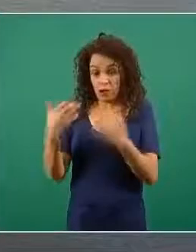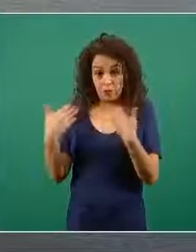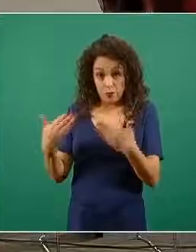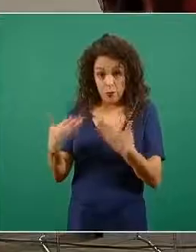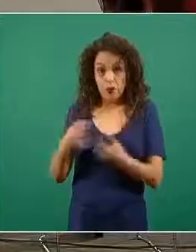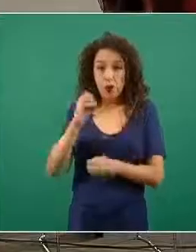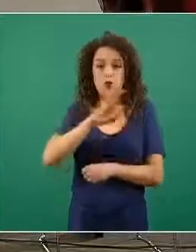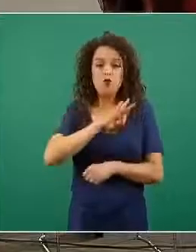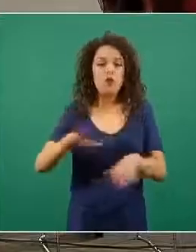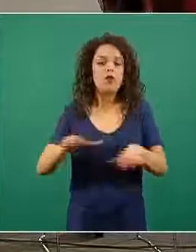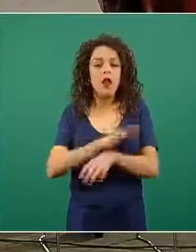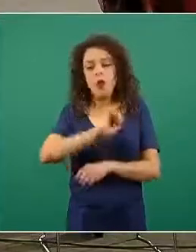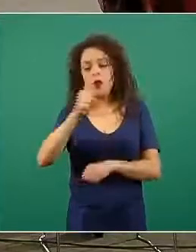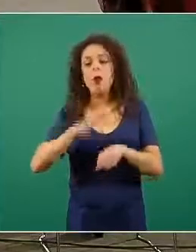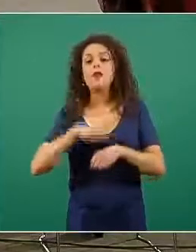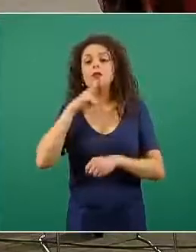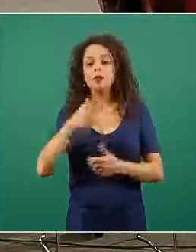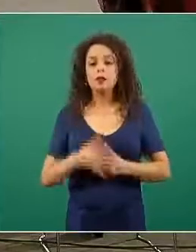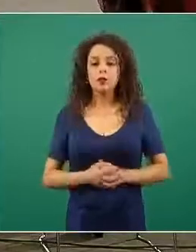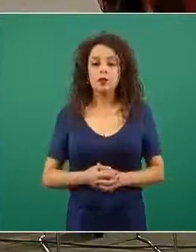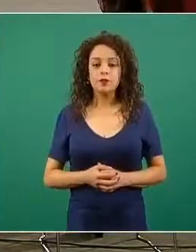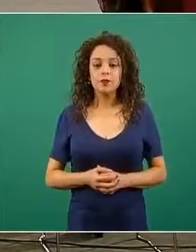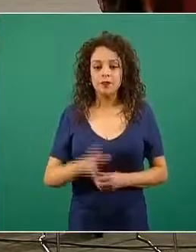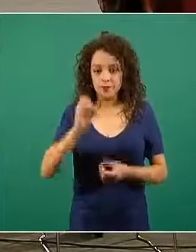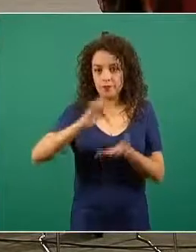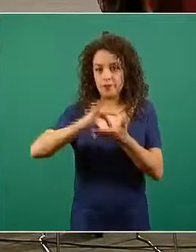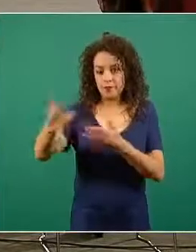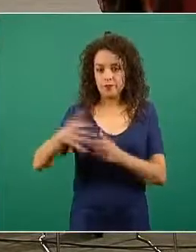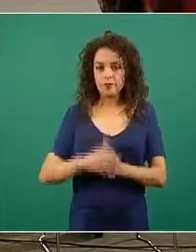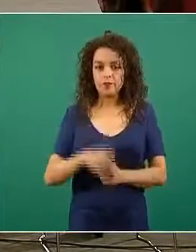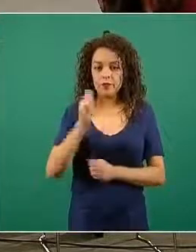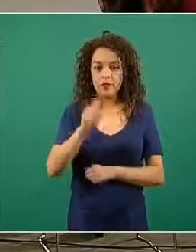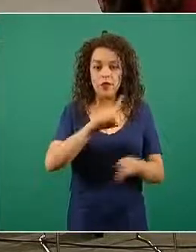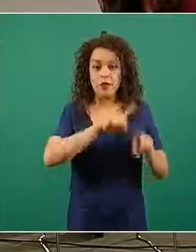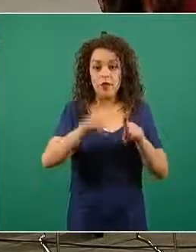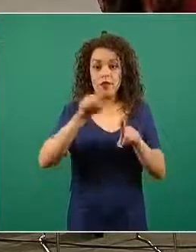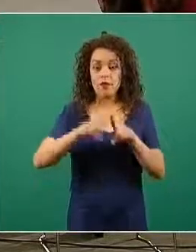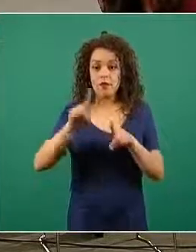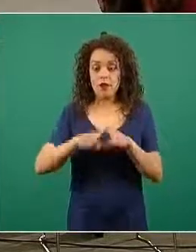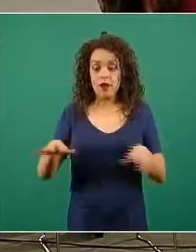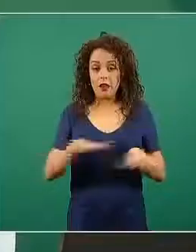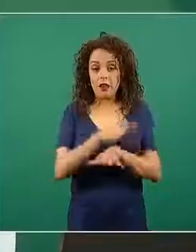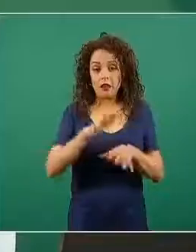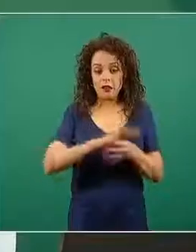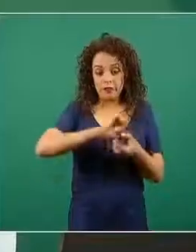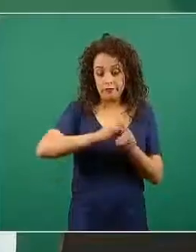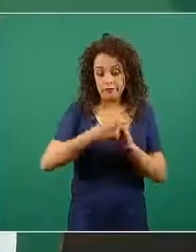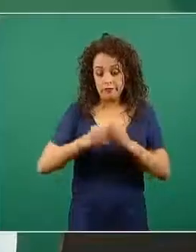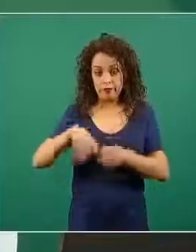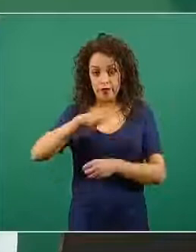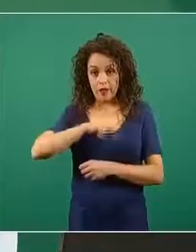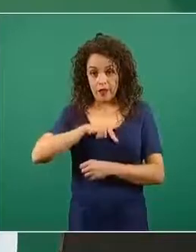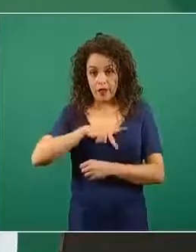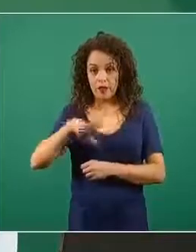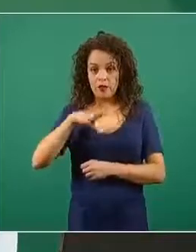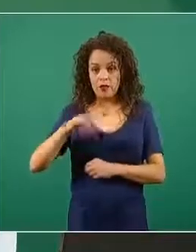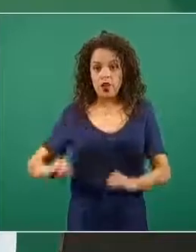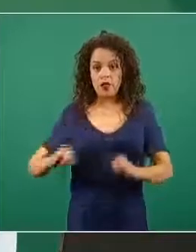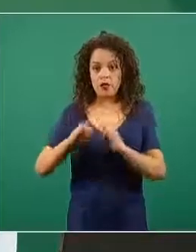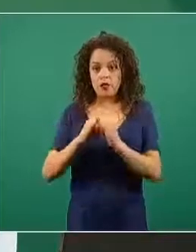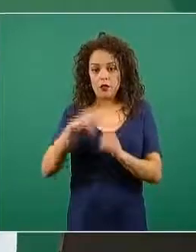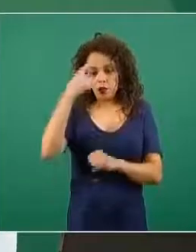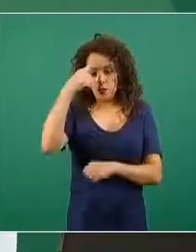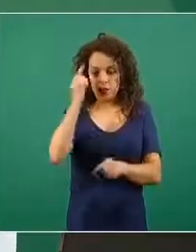los casos de diferentes linajes o variantes, el Instituto de Diagnóstico y